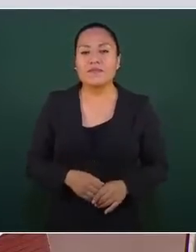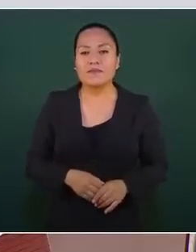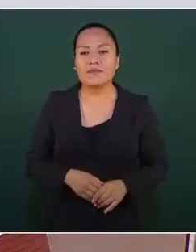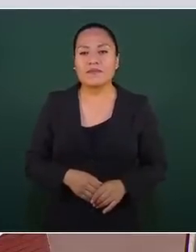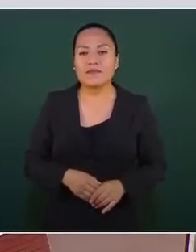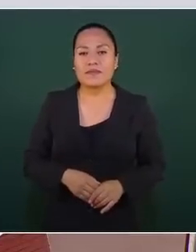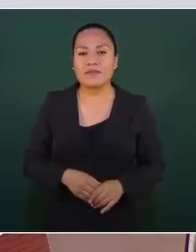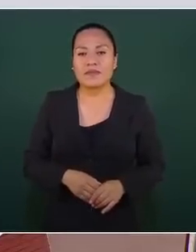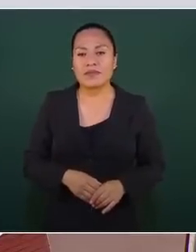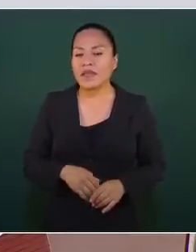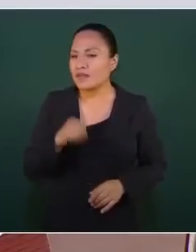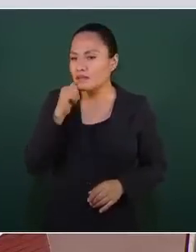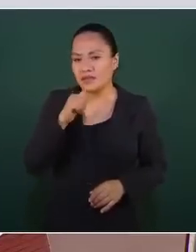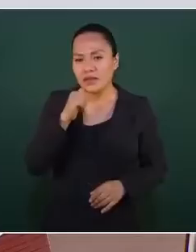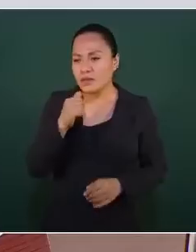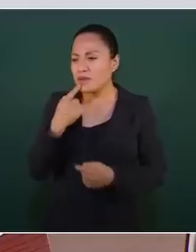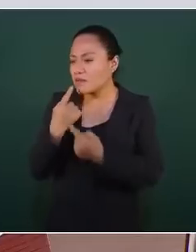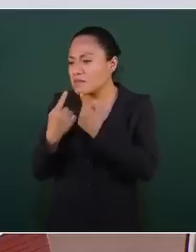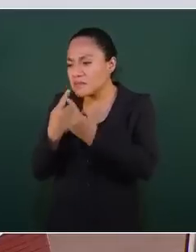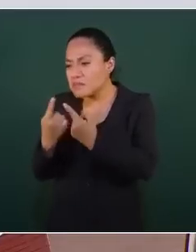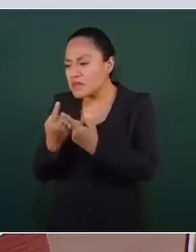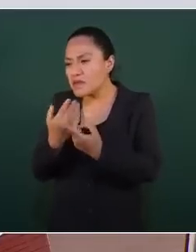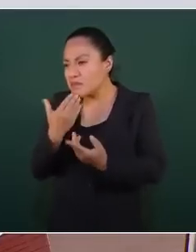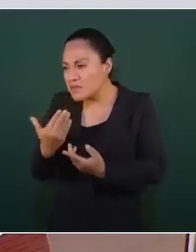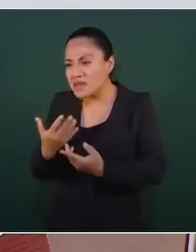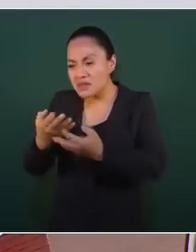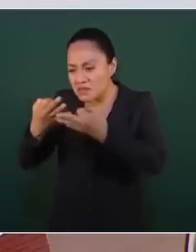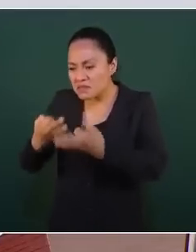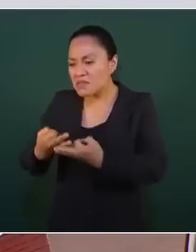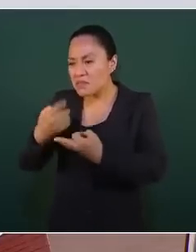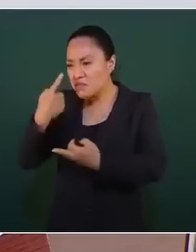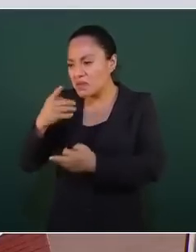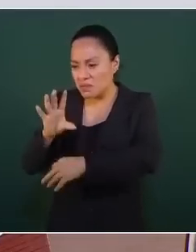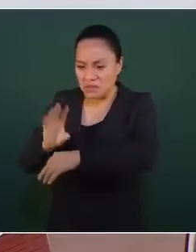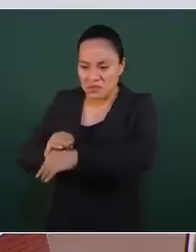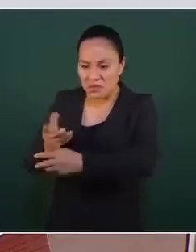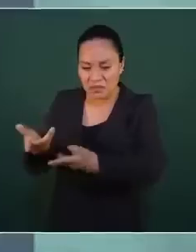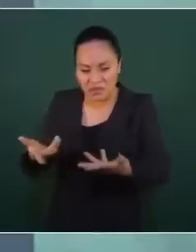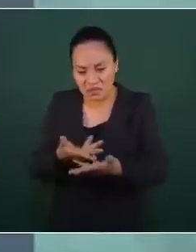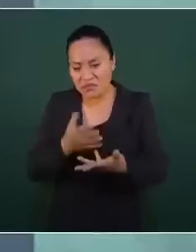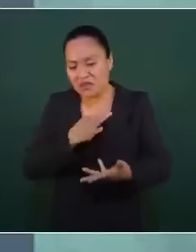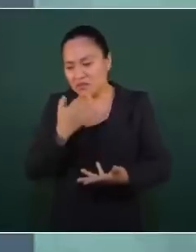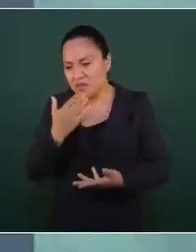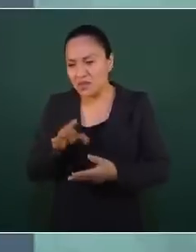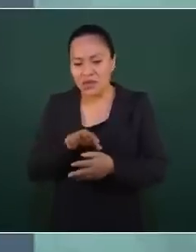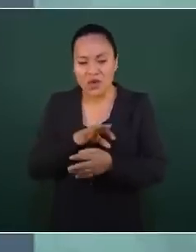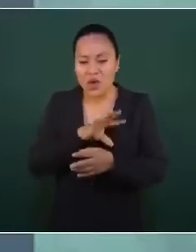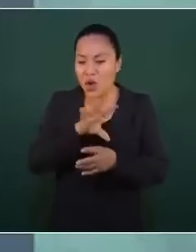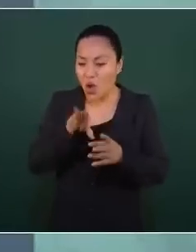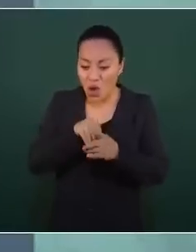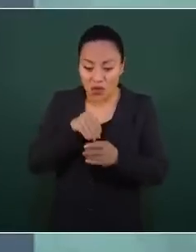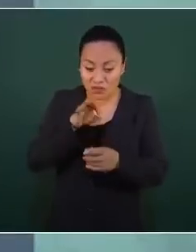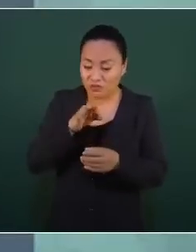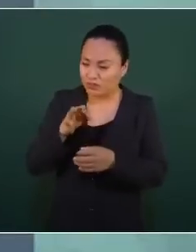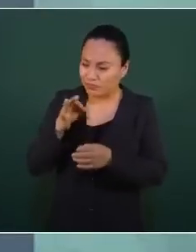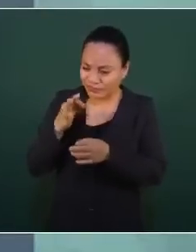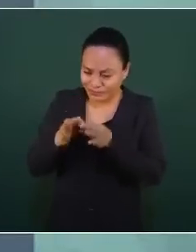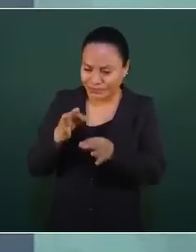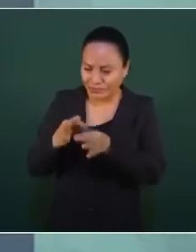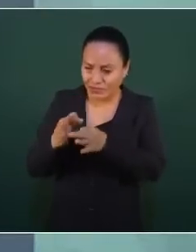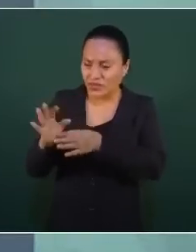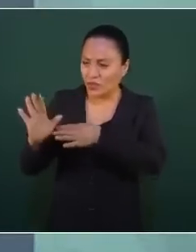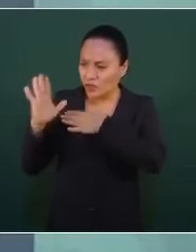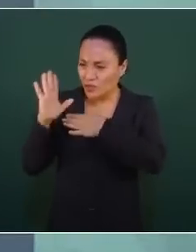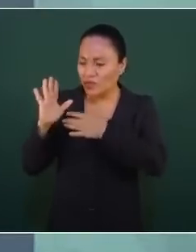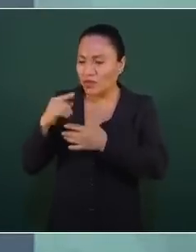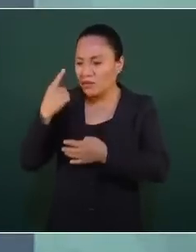hay diálogo permanente con ellos. Vamos a cumplir con todos los compromisos para que